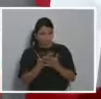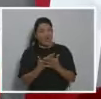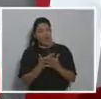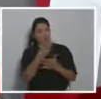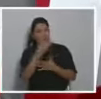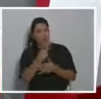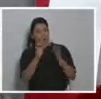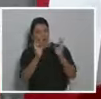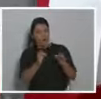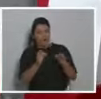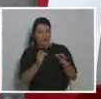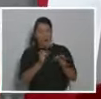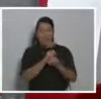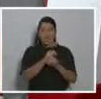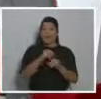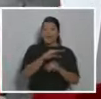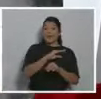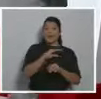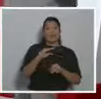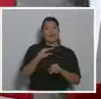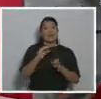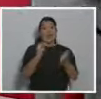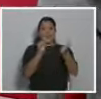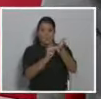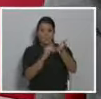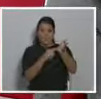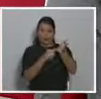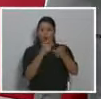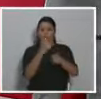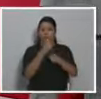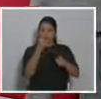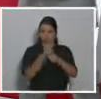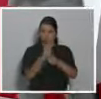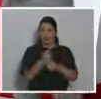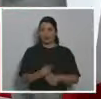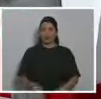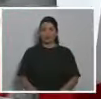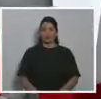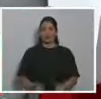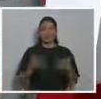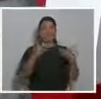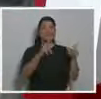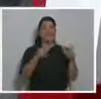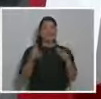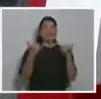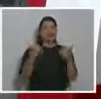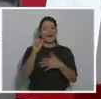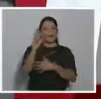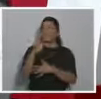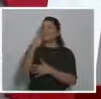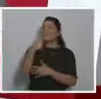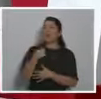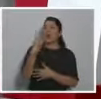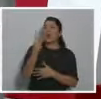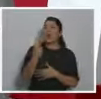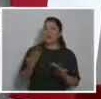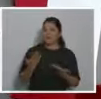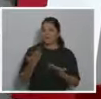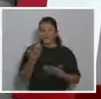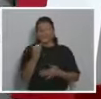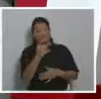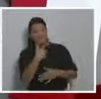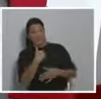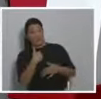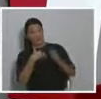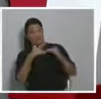bien y pero que el monto que don Olman puso esté correcto. El papelito. Ay, sí, ay, don Olman, usted nos dice. Don Olman, si tiene más